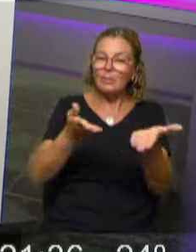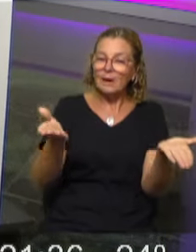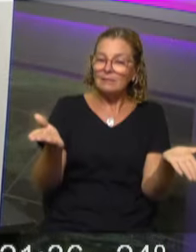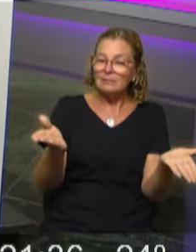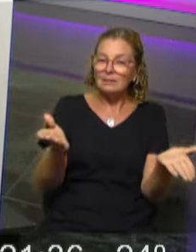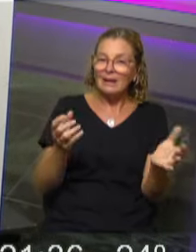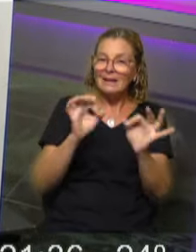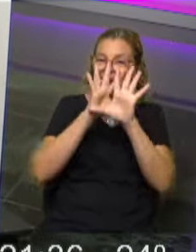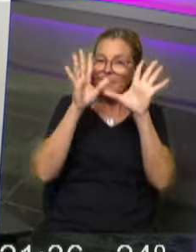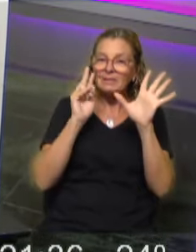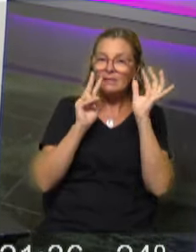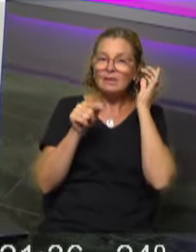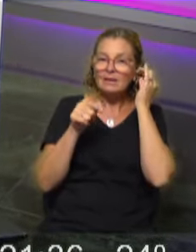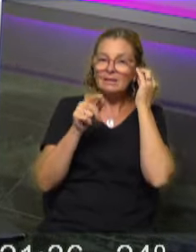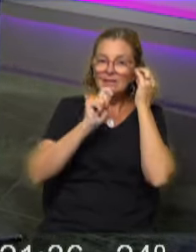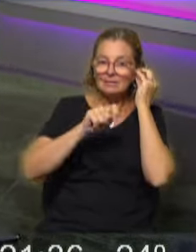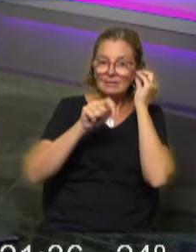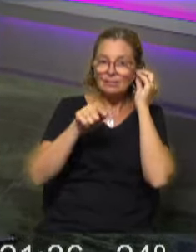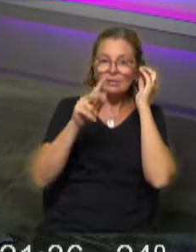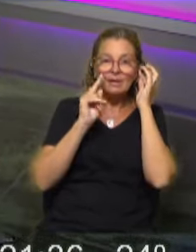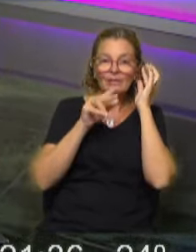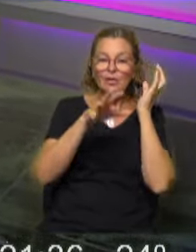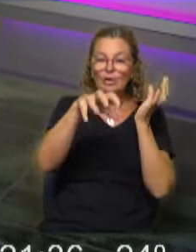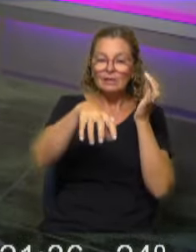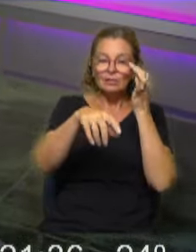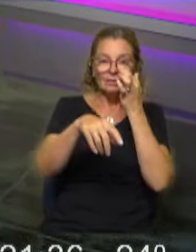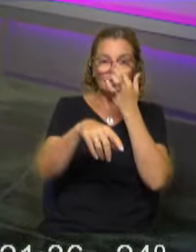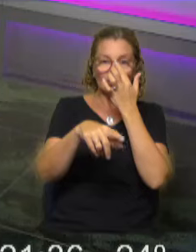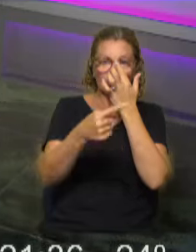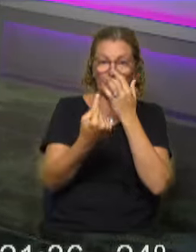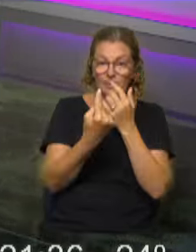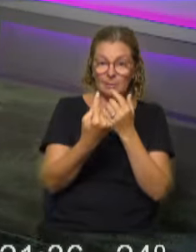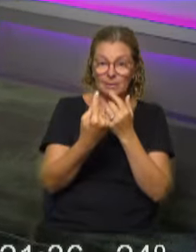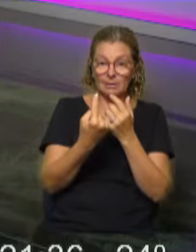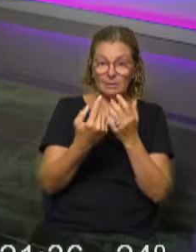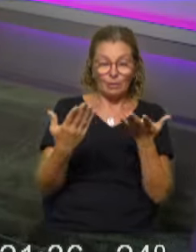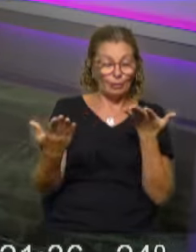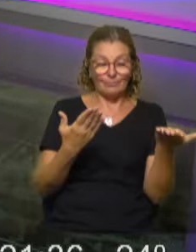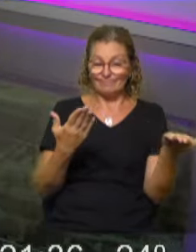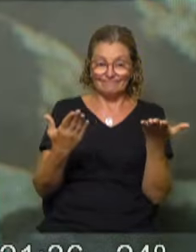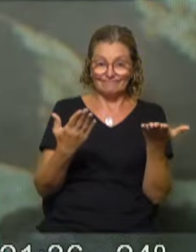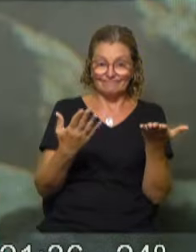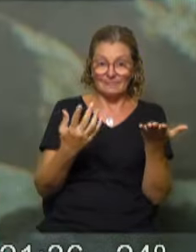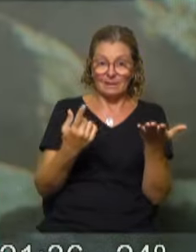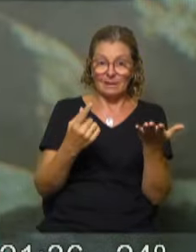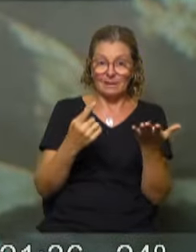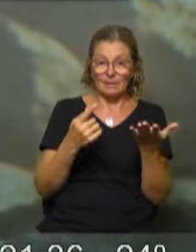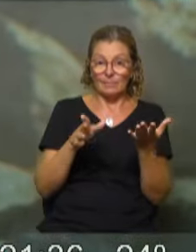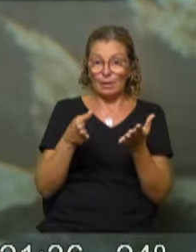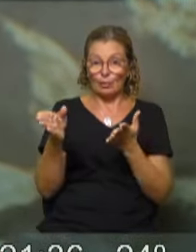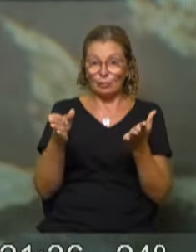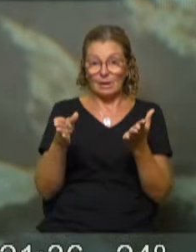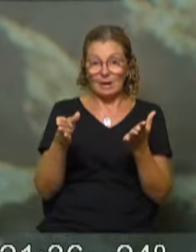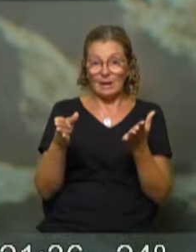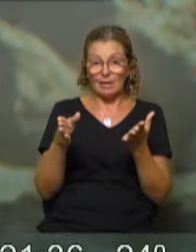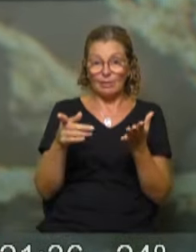decir, ve claramente, ah, este texto tiene que ver con esta apuesta, o, che, la primera parte no me está funcionando, anda para otro lado,